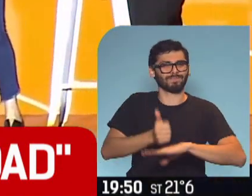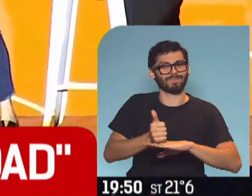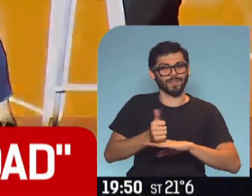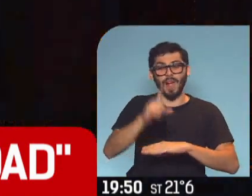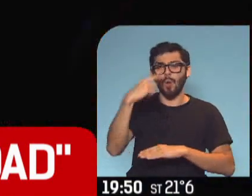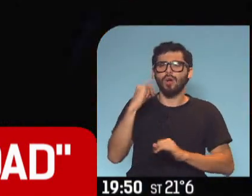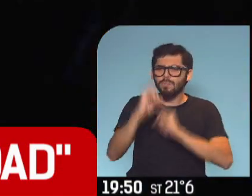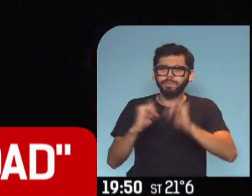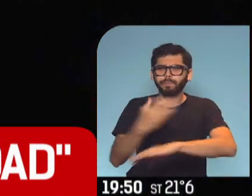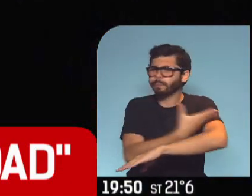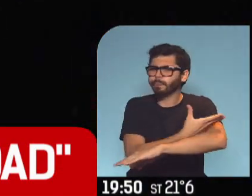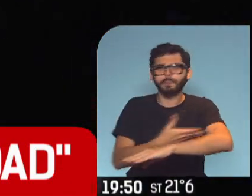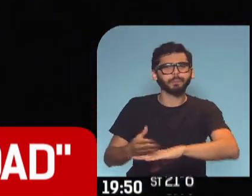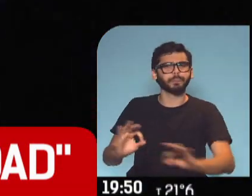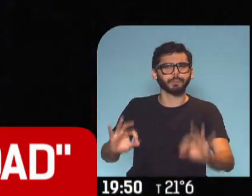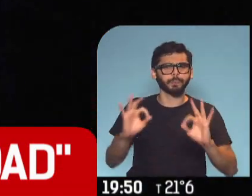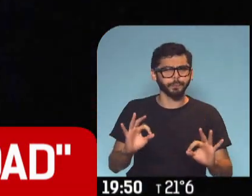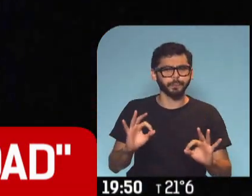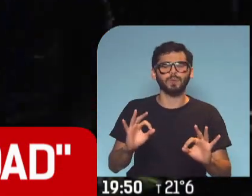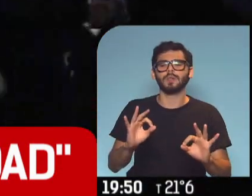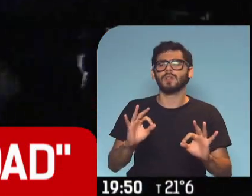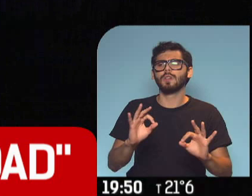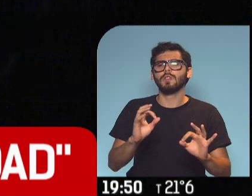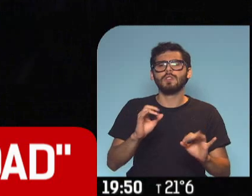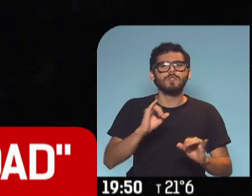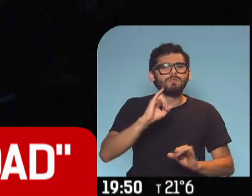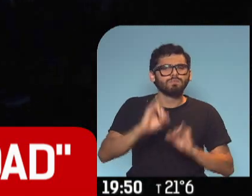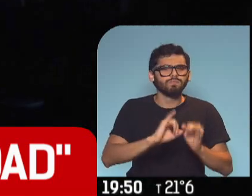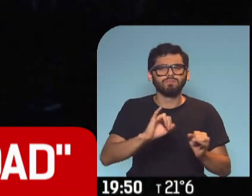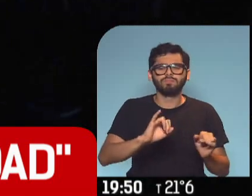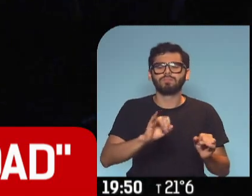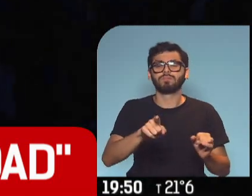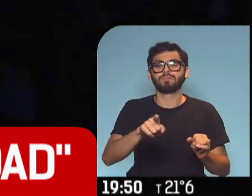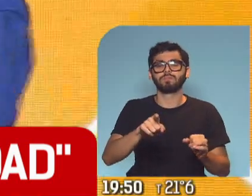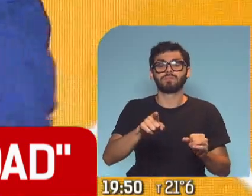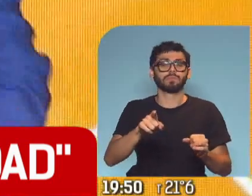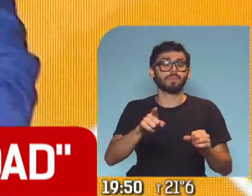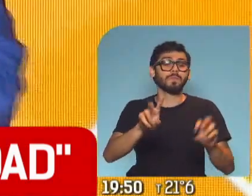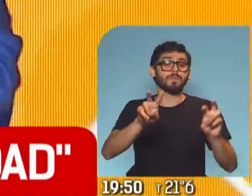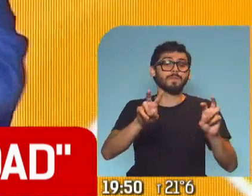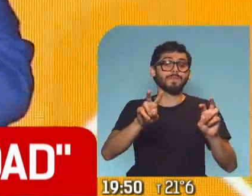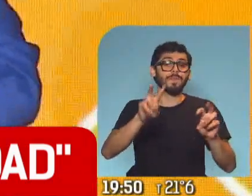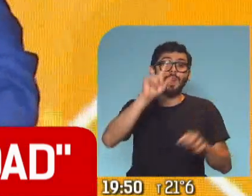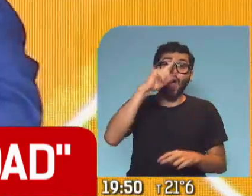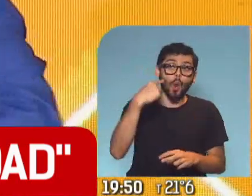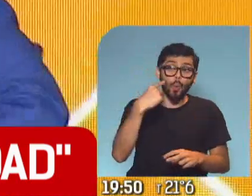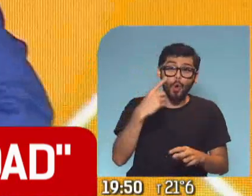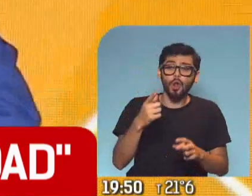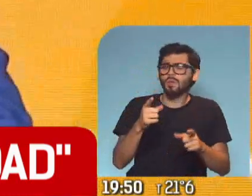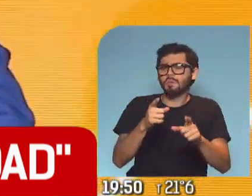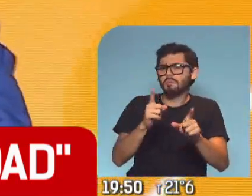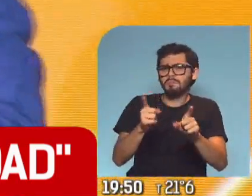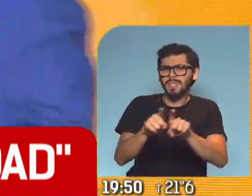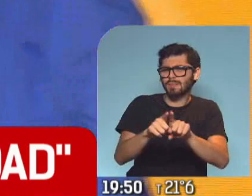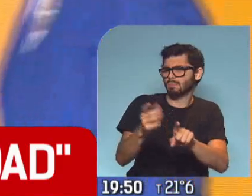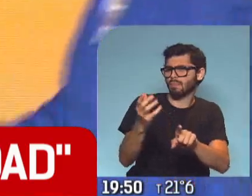en su totalidad, en el cual se habló de lo que ha expresado Alberto Fernández en sus